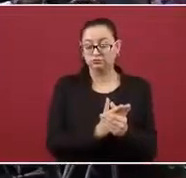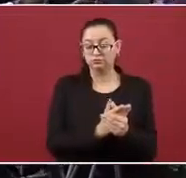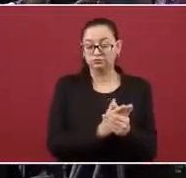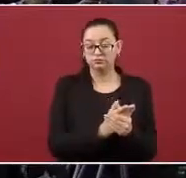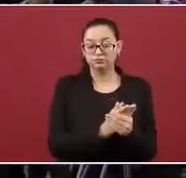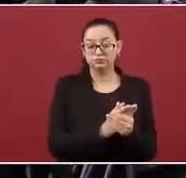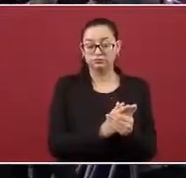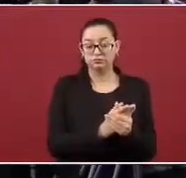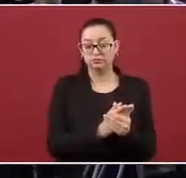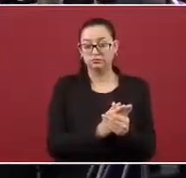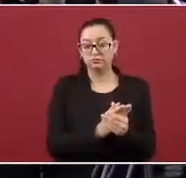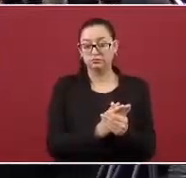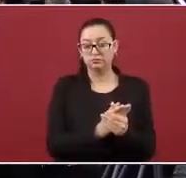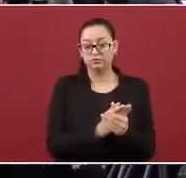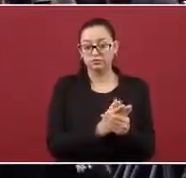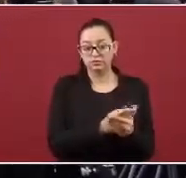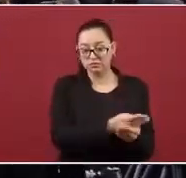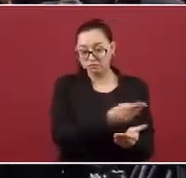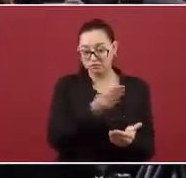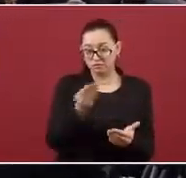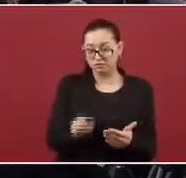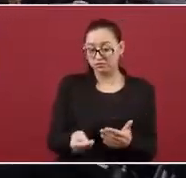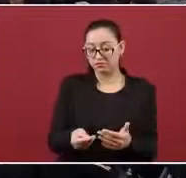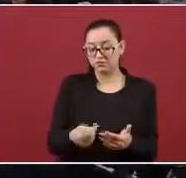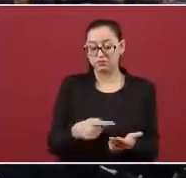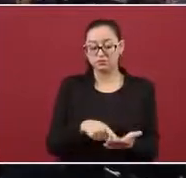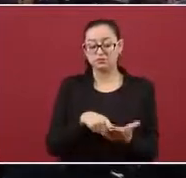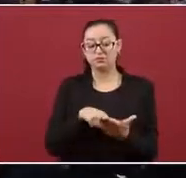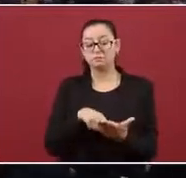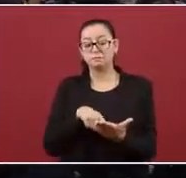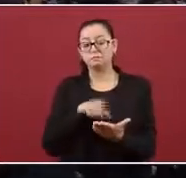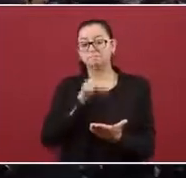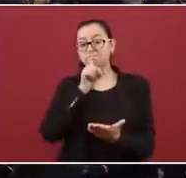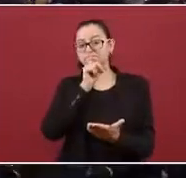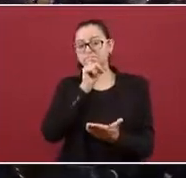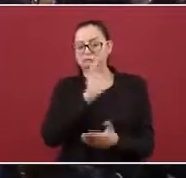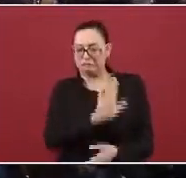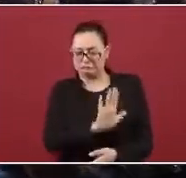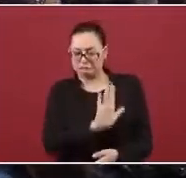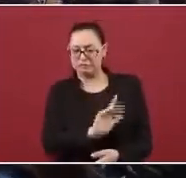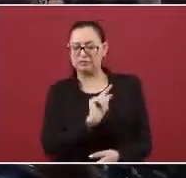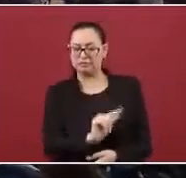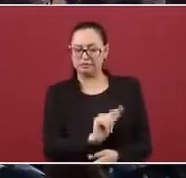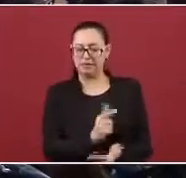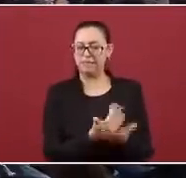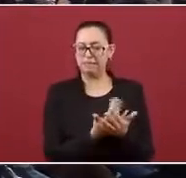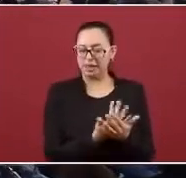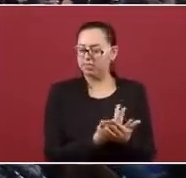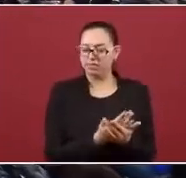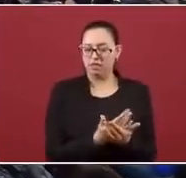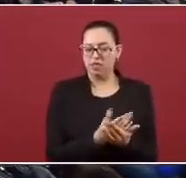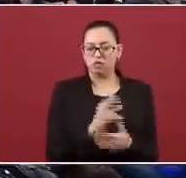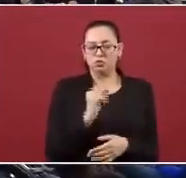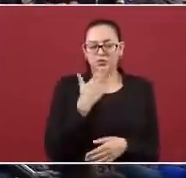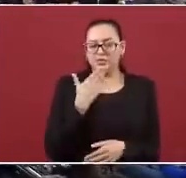y yo me quedo callado o le digo espérate, esto no conviene,